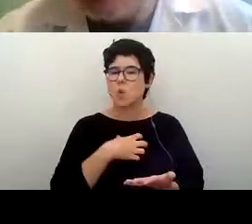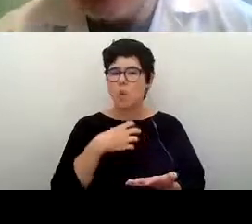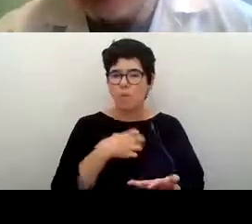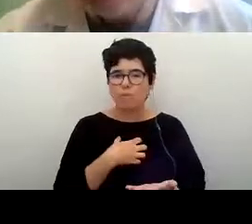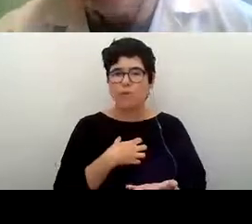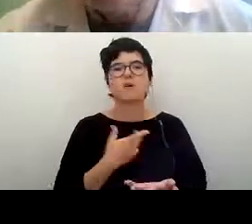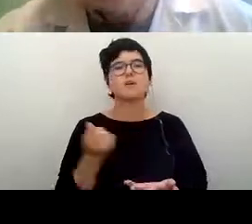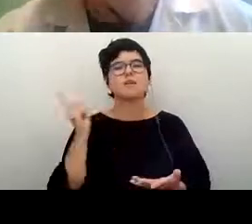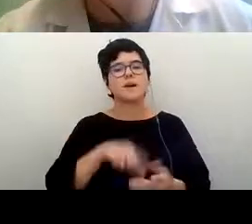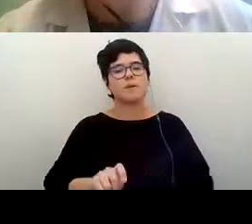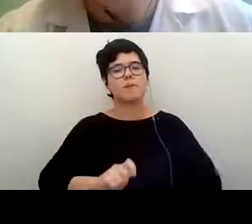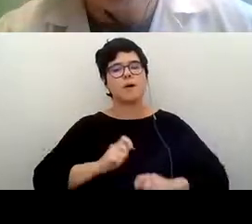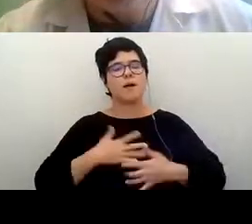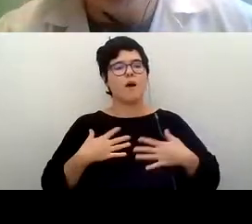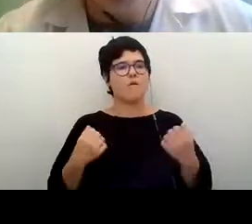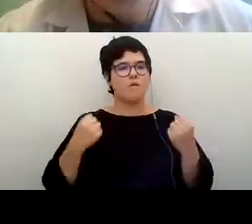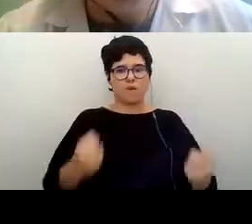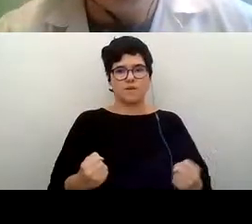como veis aquí.